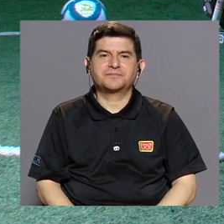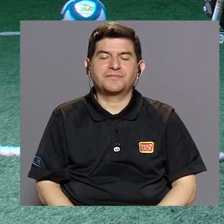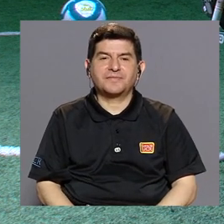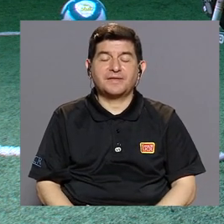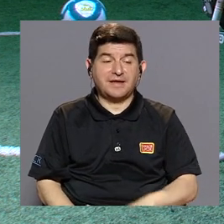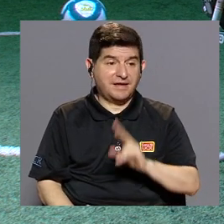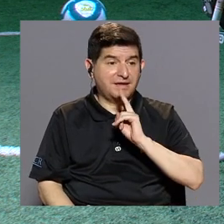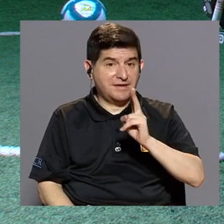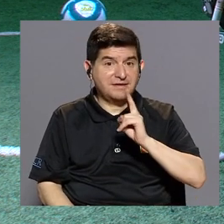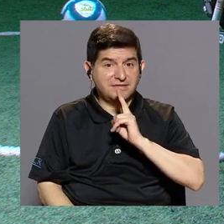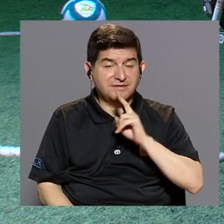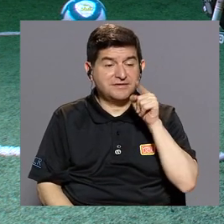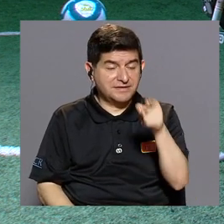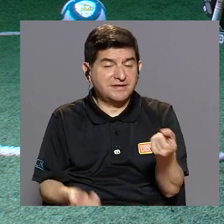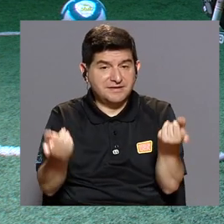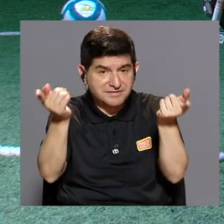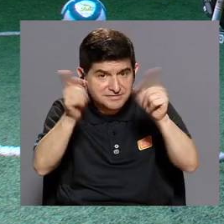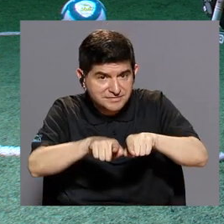donde fue la verdad.